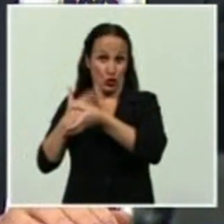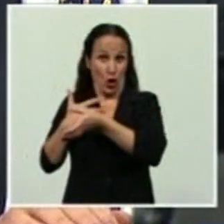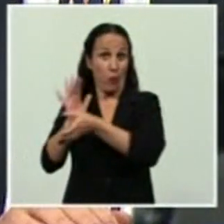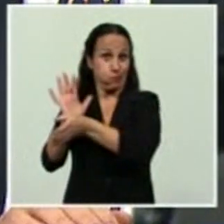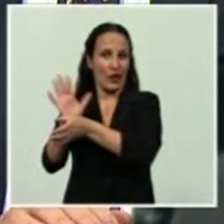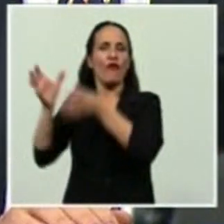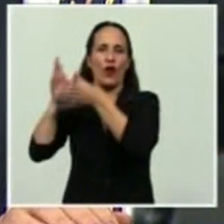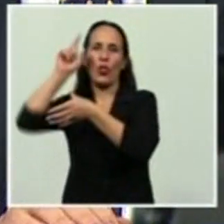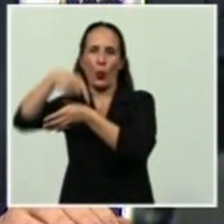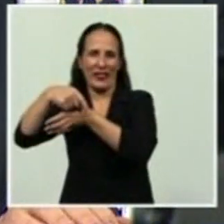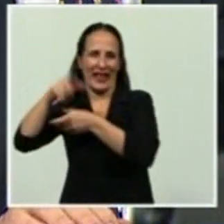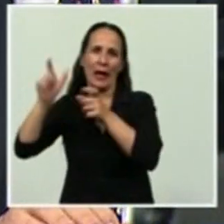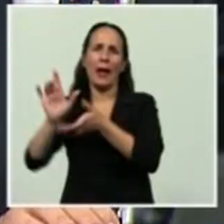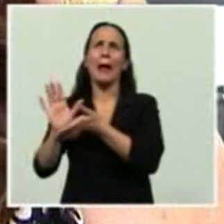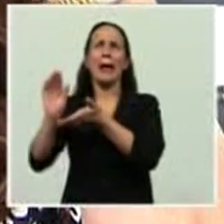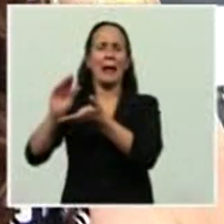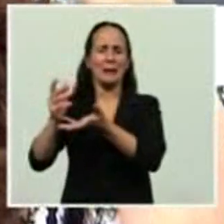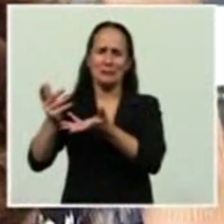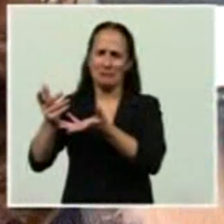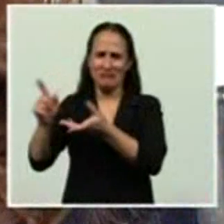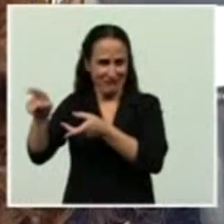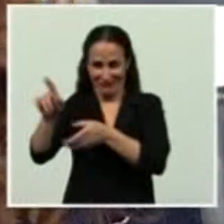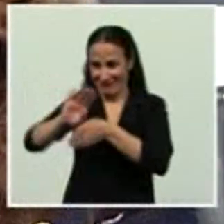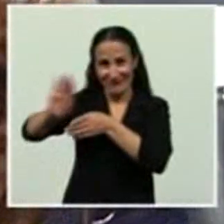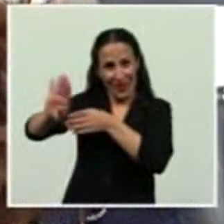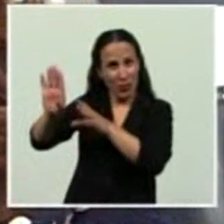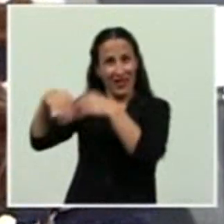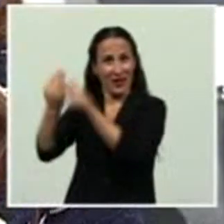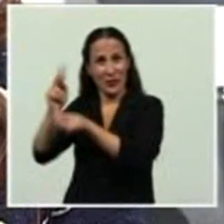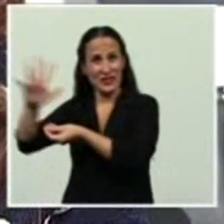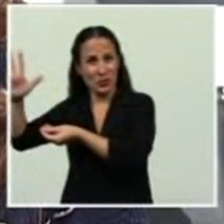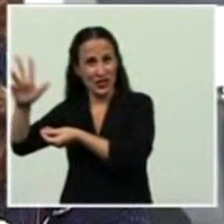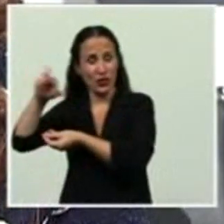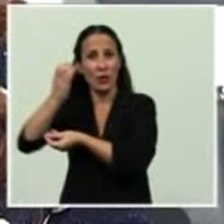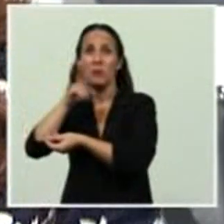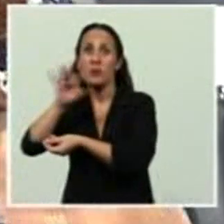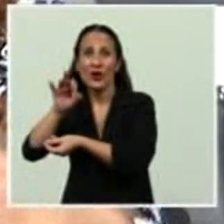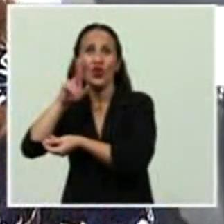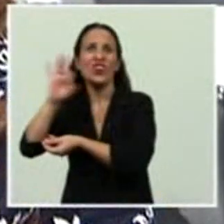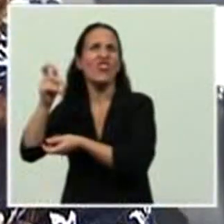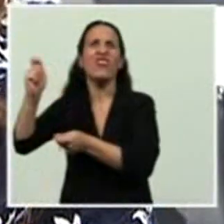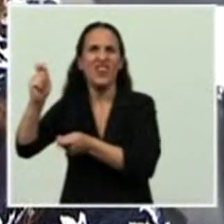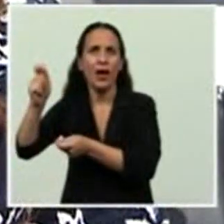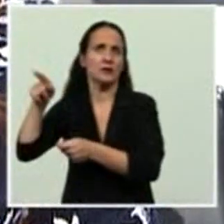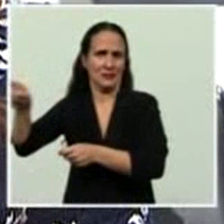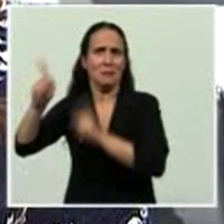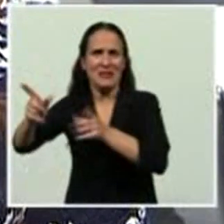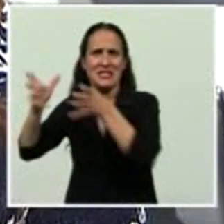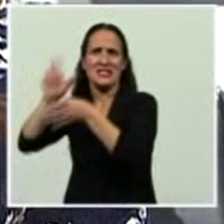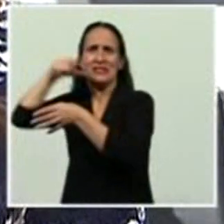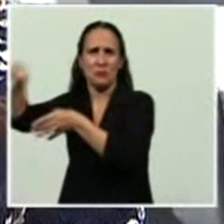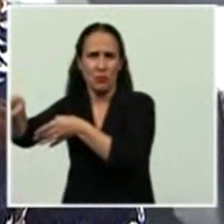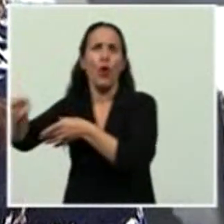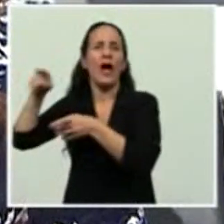Buitres El 25% de la deuda de Puerto Rico por ejemplo está en manos de ellos que son los que realmente